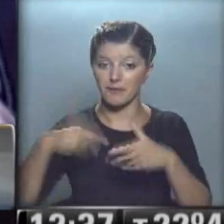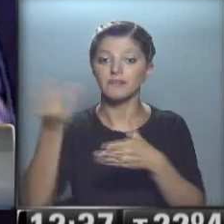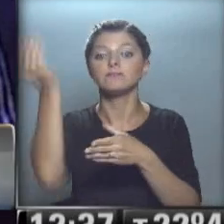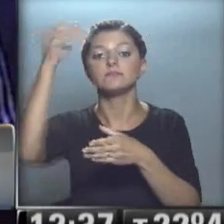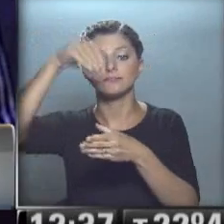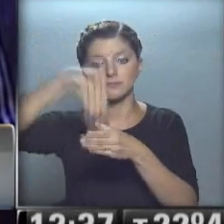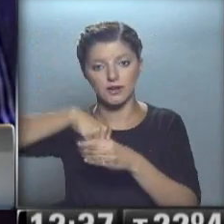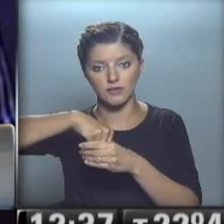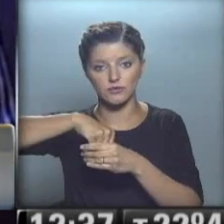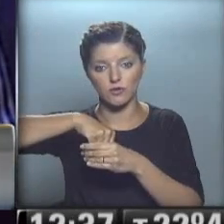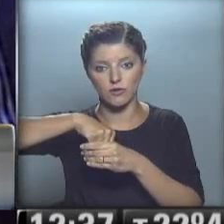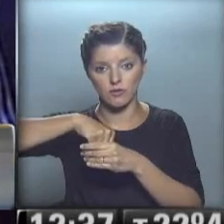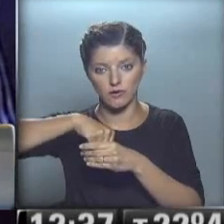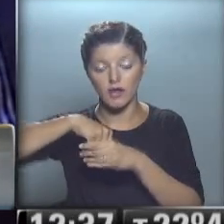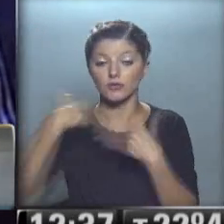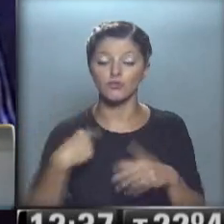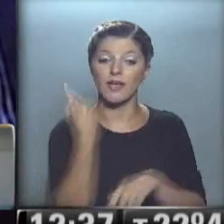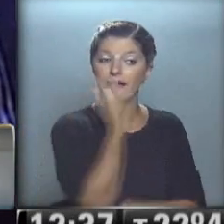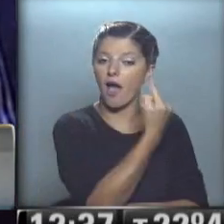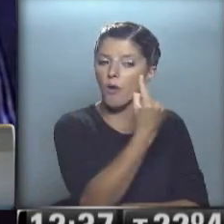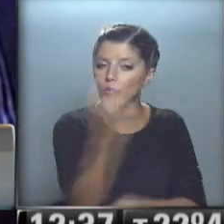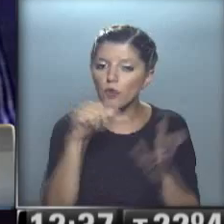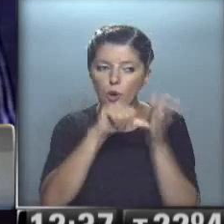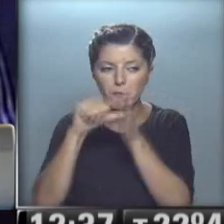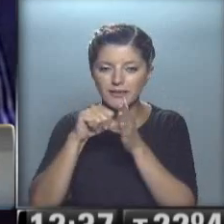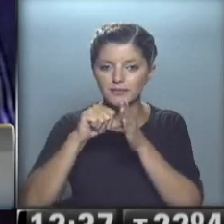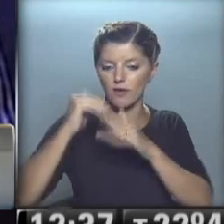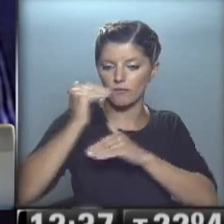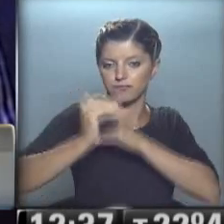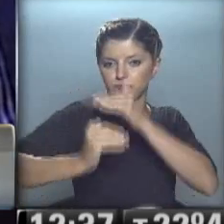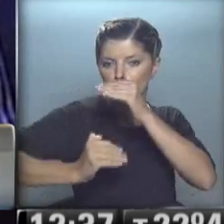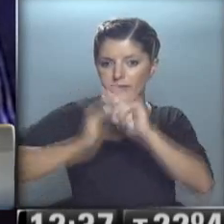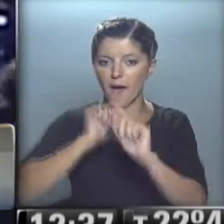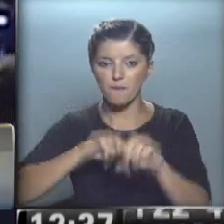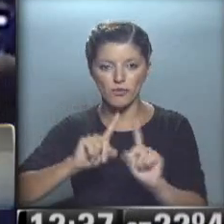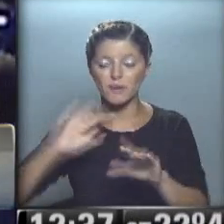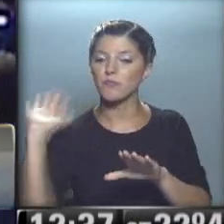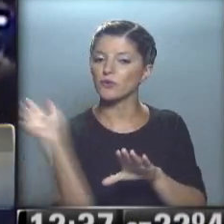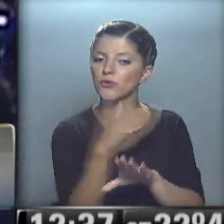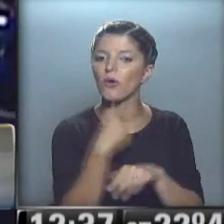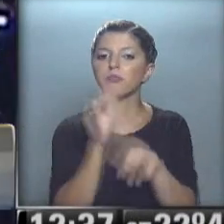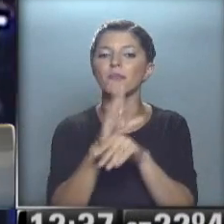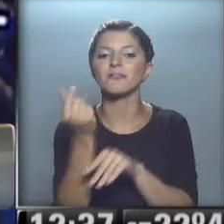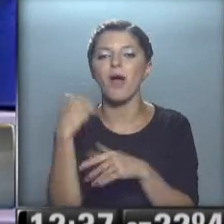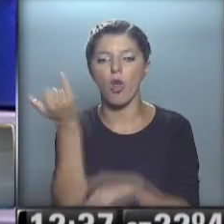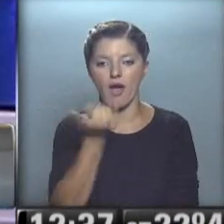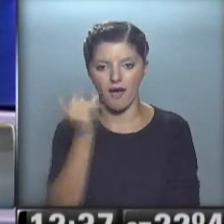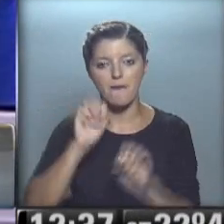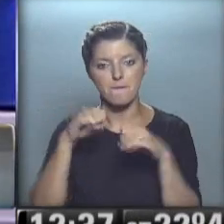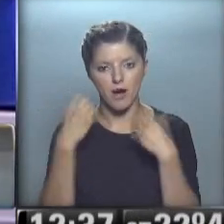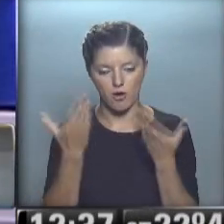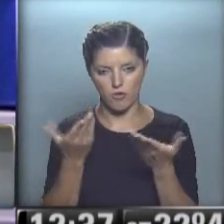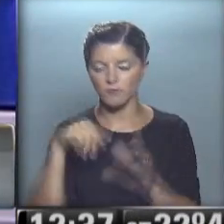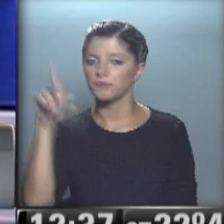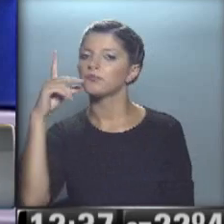prosperidad de cada uno se transforma en la riqueza de todos nos vamos acercando